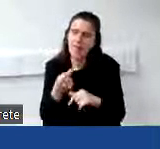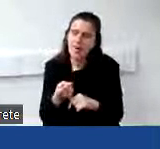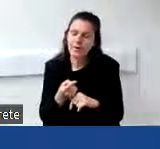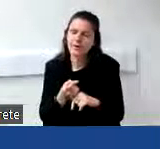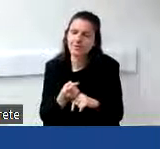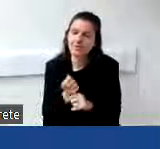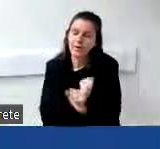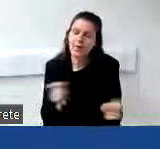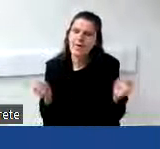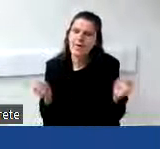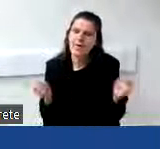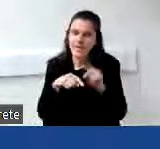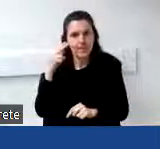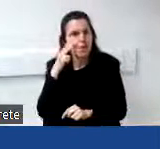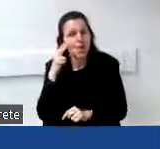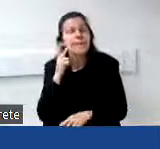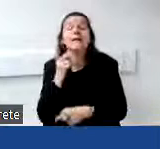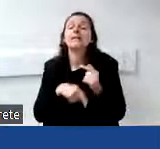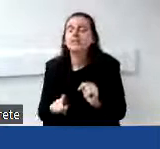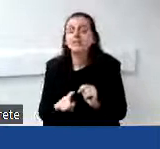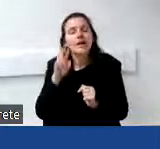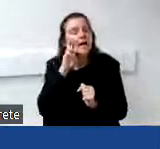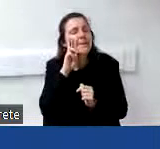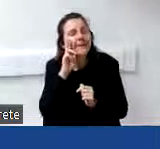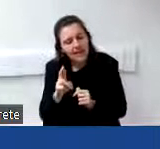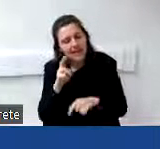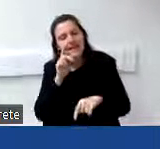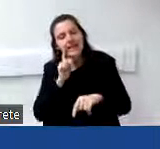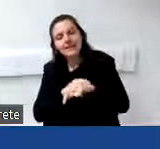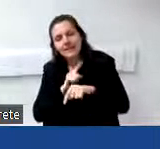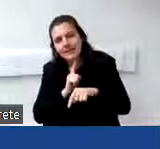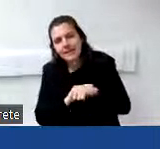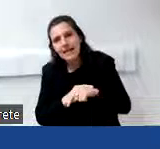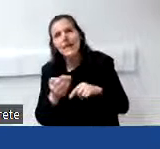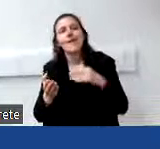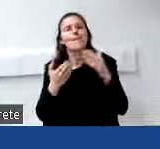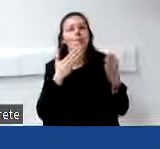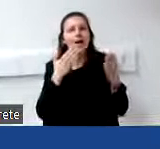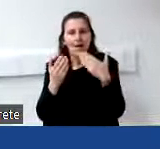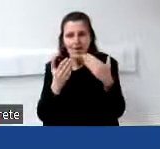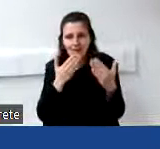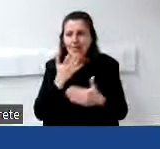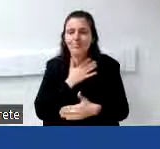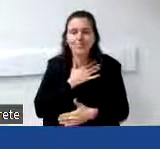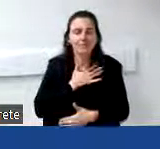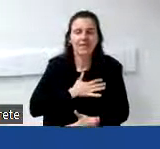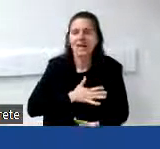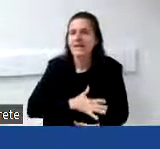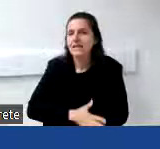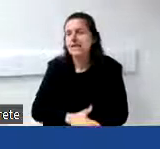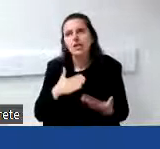es bien importante siempre respetar tiempos, una conversación amena, tratar de chequear si entendió o